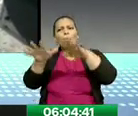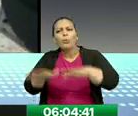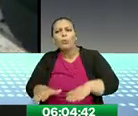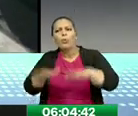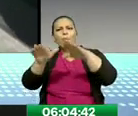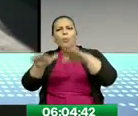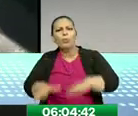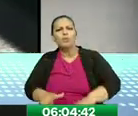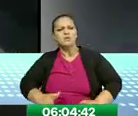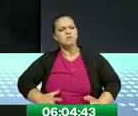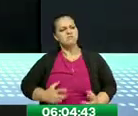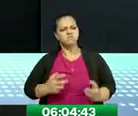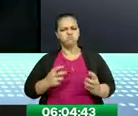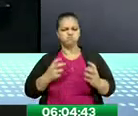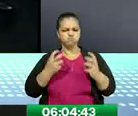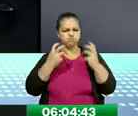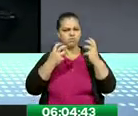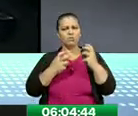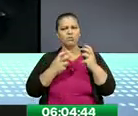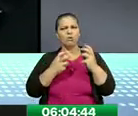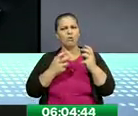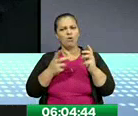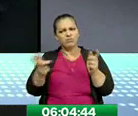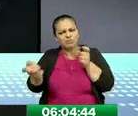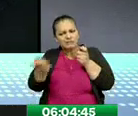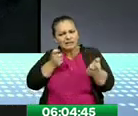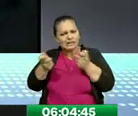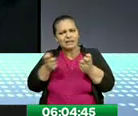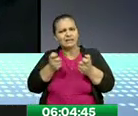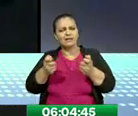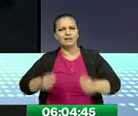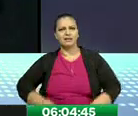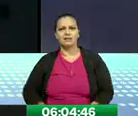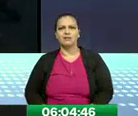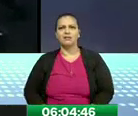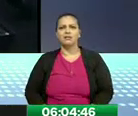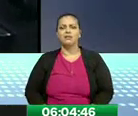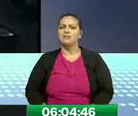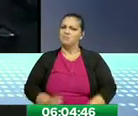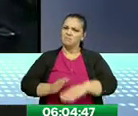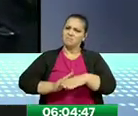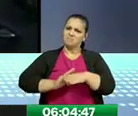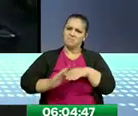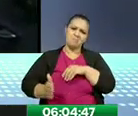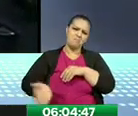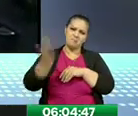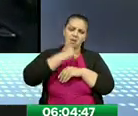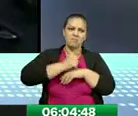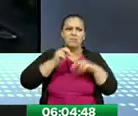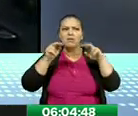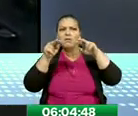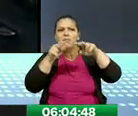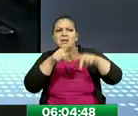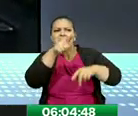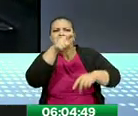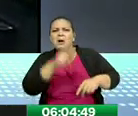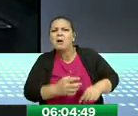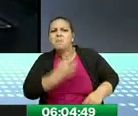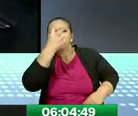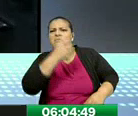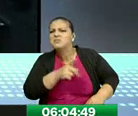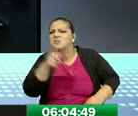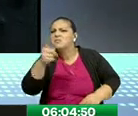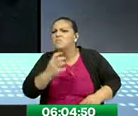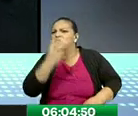se caldeen más. Tuve violencia por todos lados. Los invito a que salgan a las calles y verá cómo la gente está reaccionando de una forma